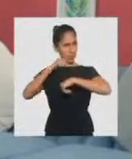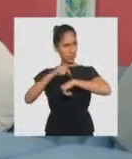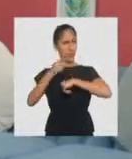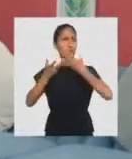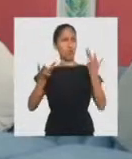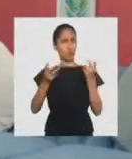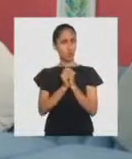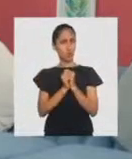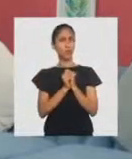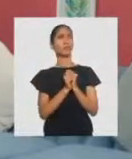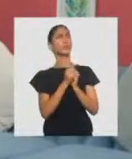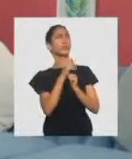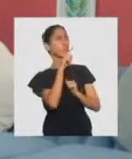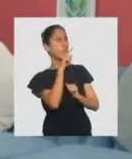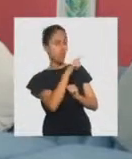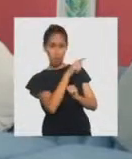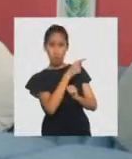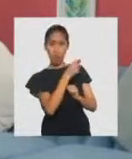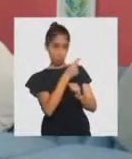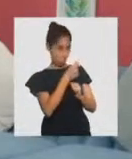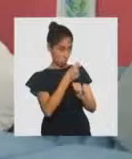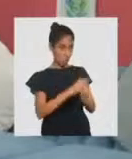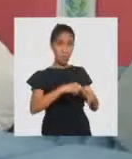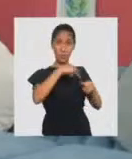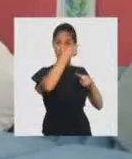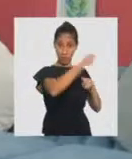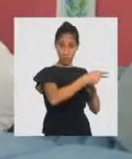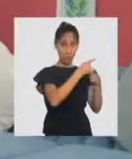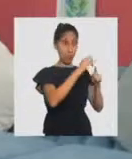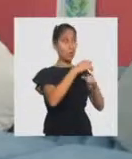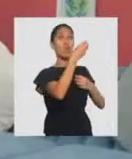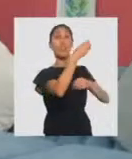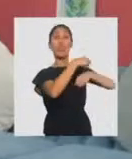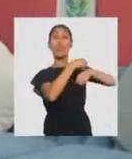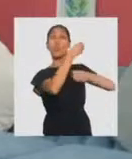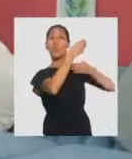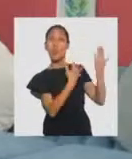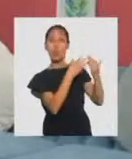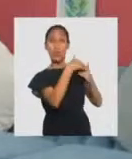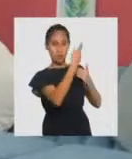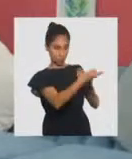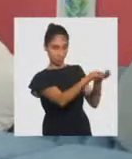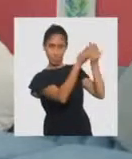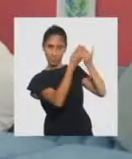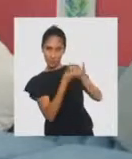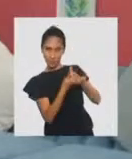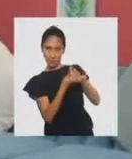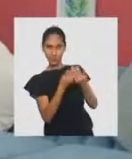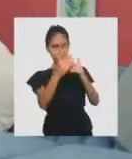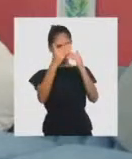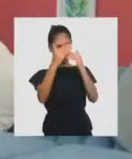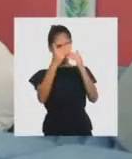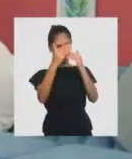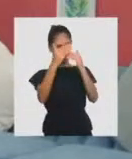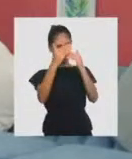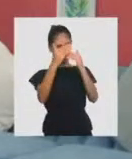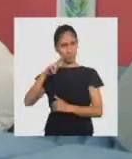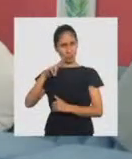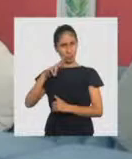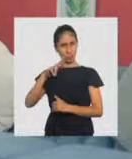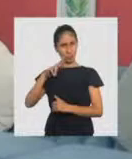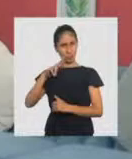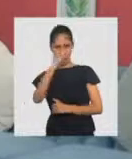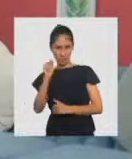T. Periodo durante el cual se va a prestar, ceder o imponer el capital. Interés, I. Es la